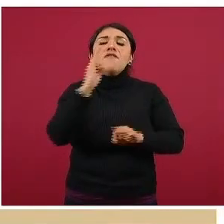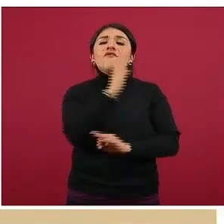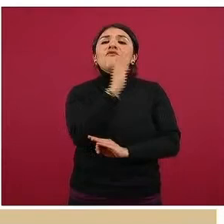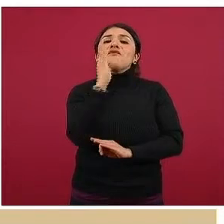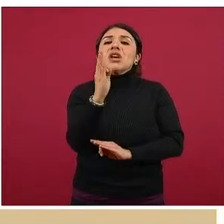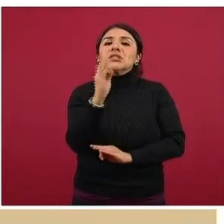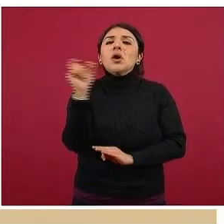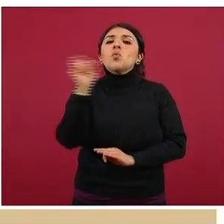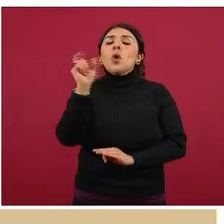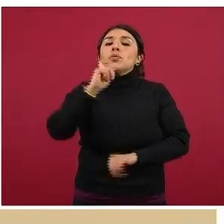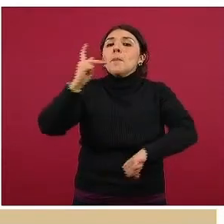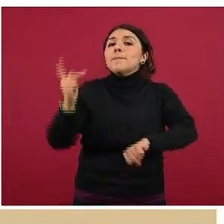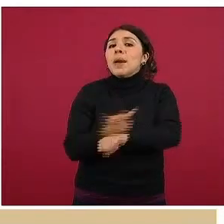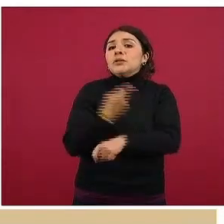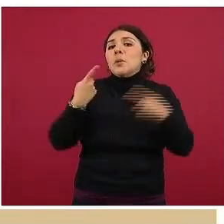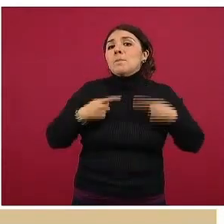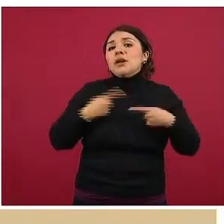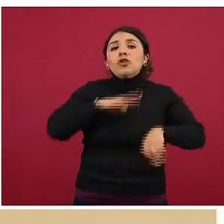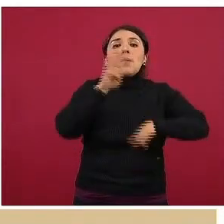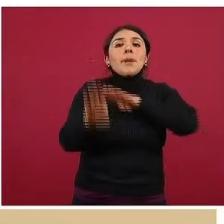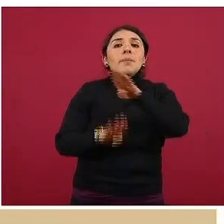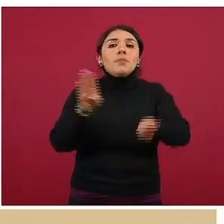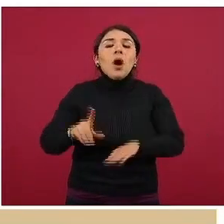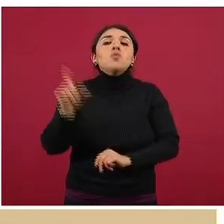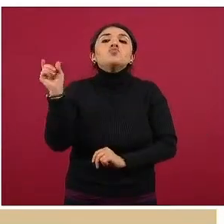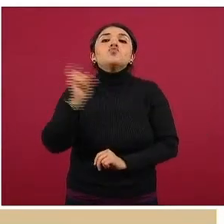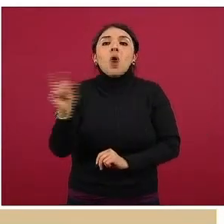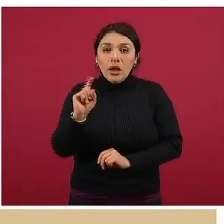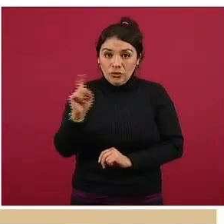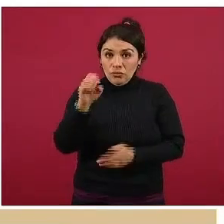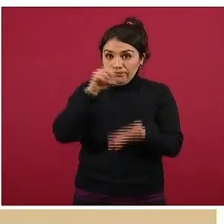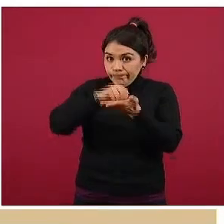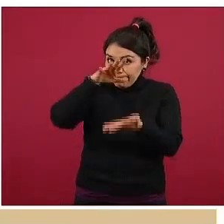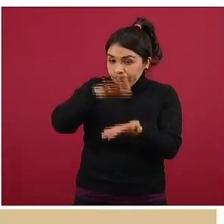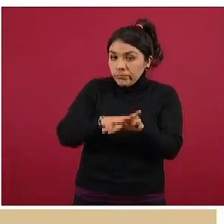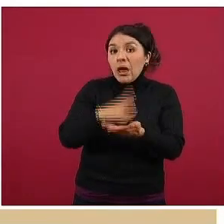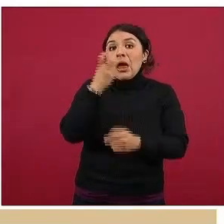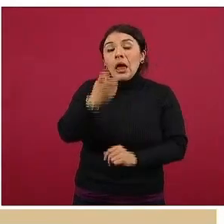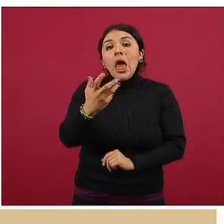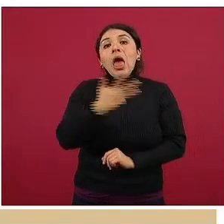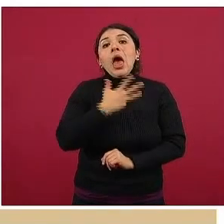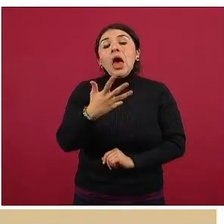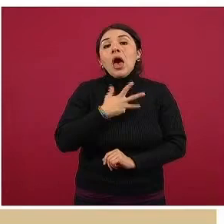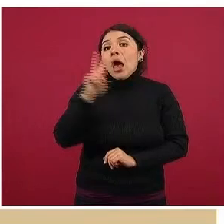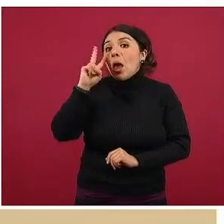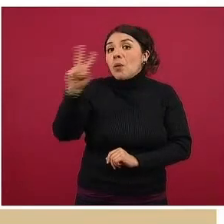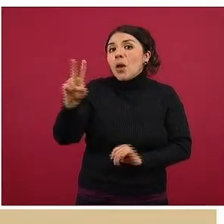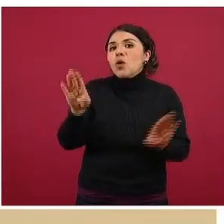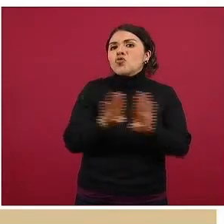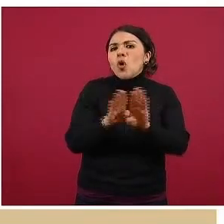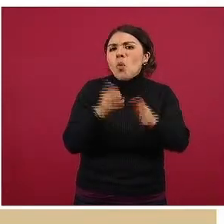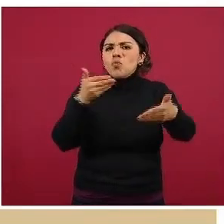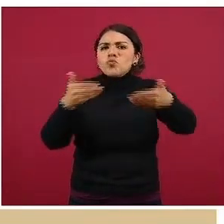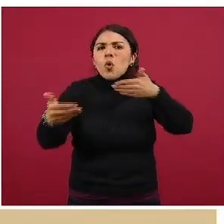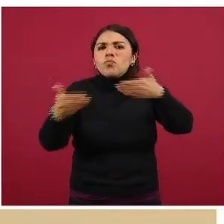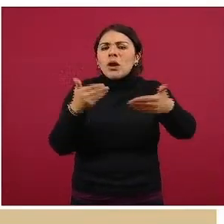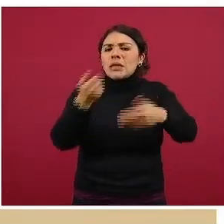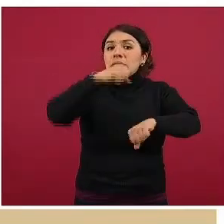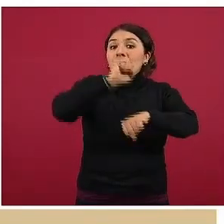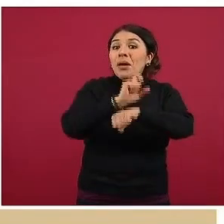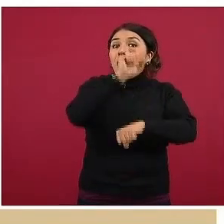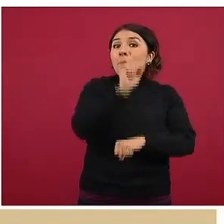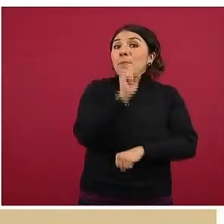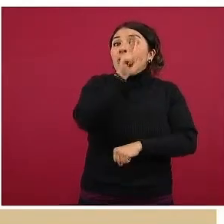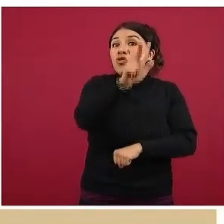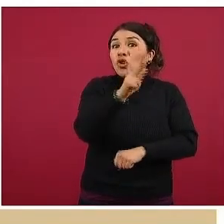fecha de ocurrencia de la defunción, y tenemos el comparativo con la semana 28,